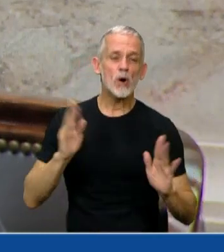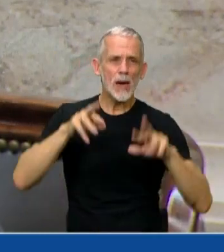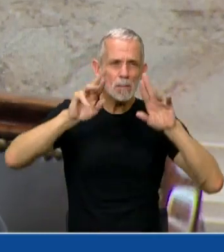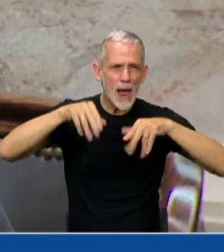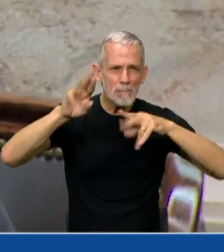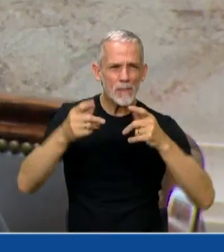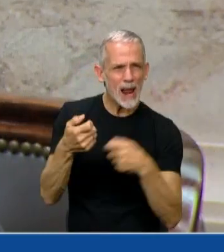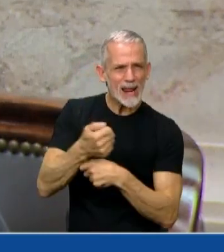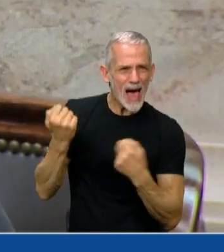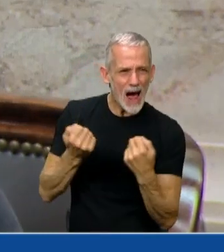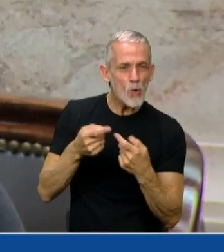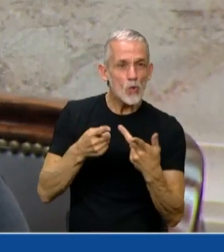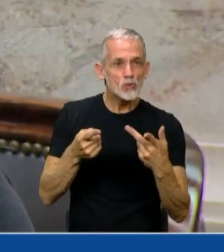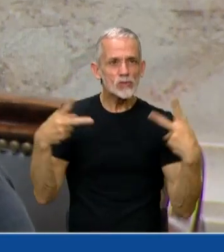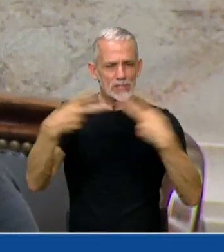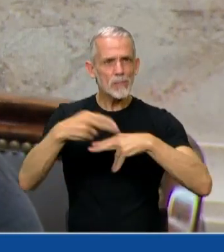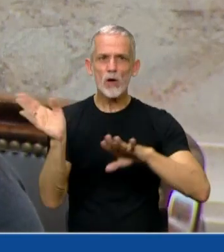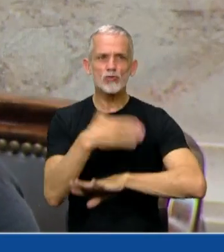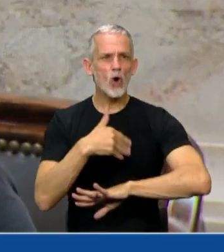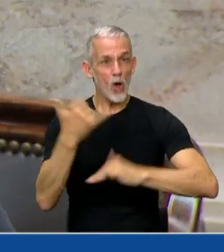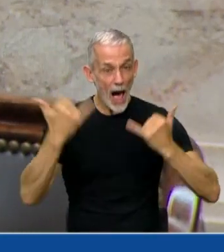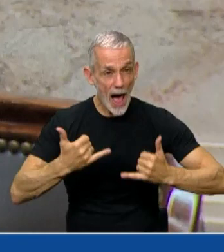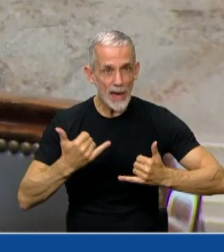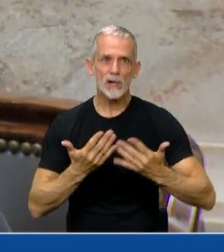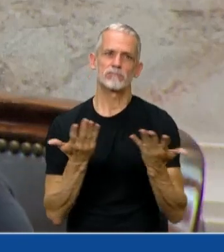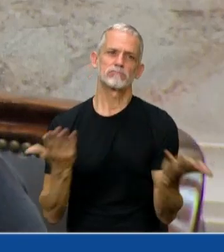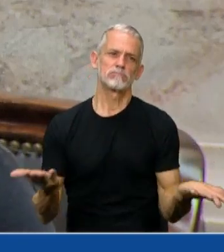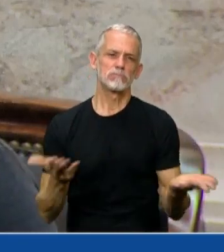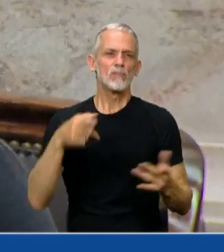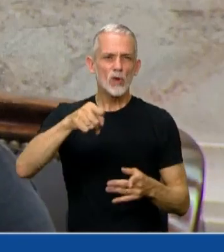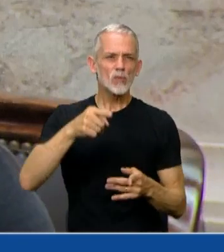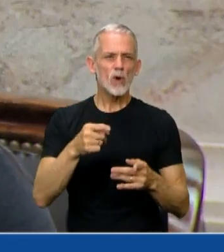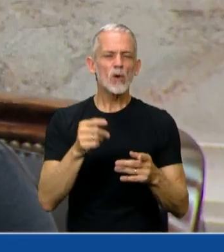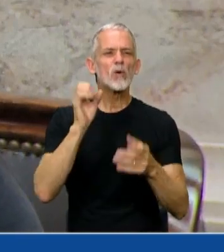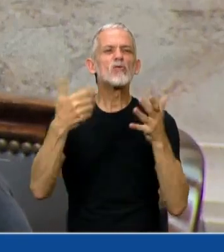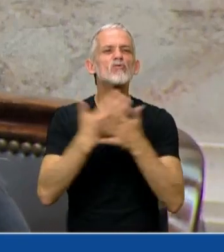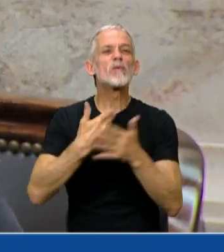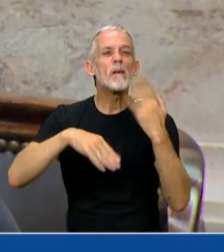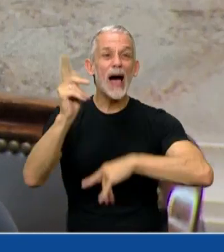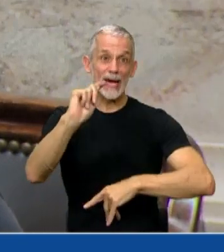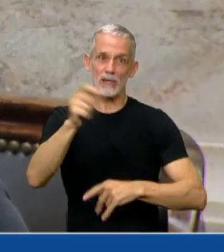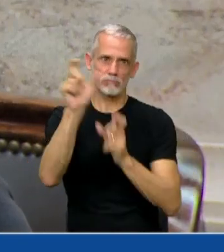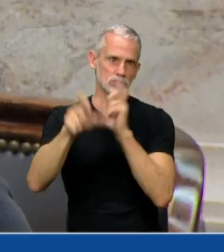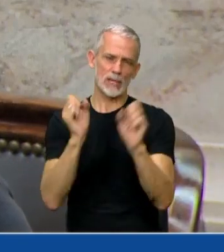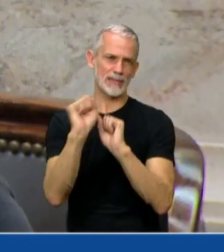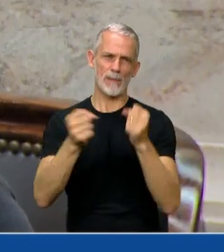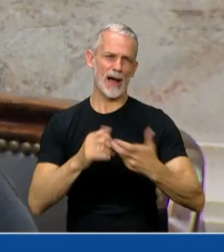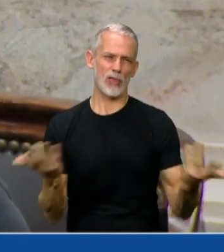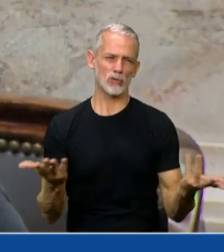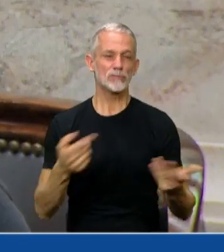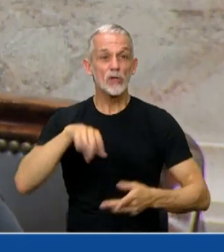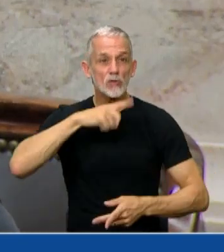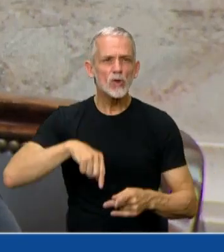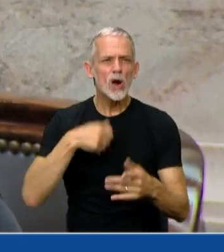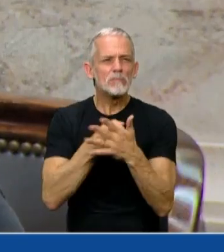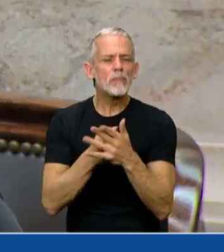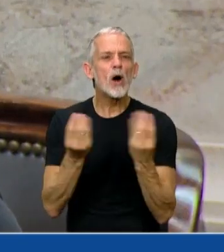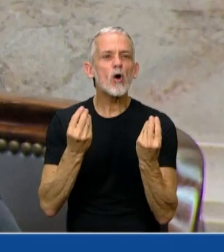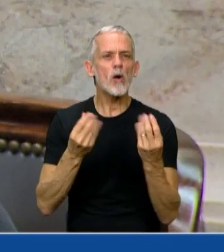planes de ajuste que todos han comprometido son a costa de los trabajadores. Y esto solo lo vamos a poder